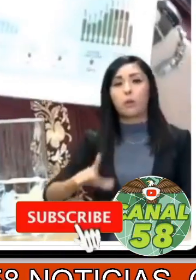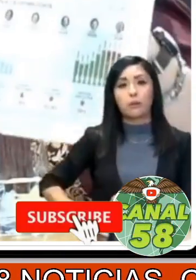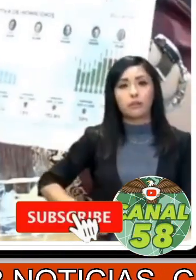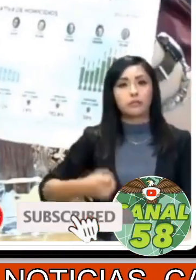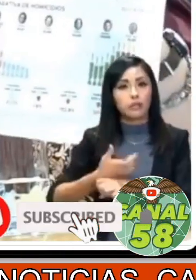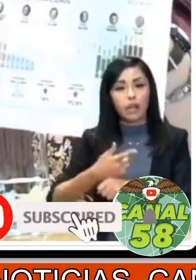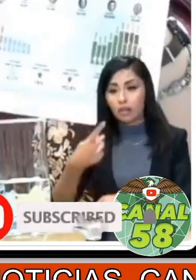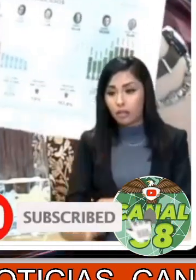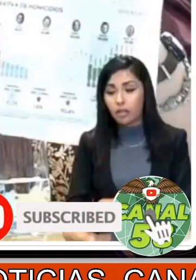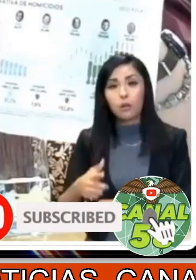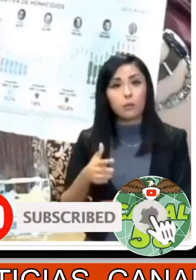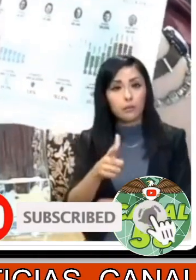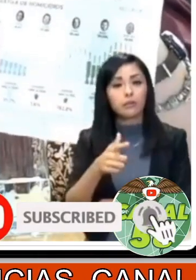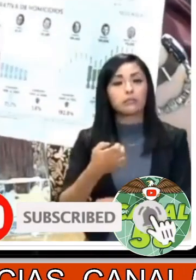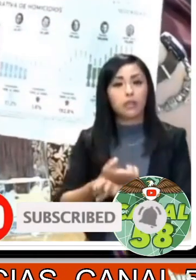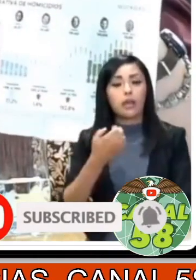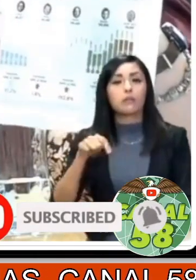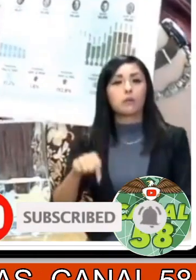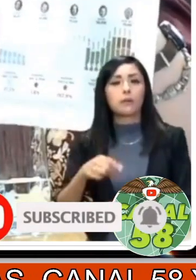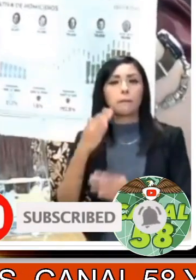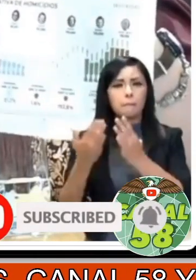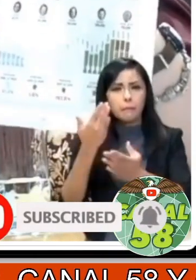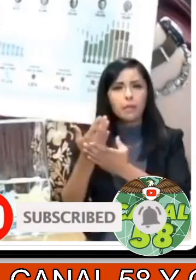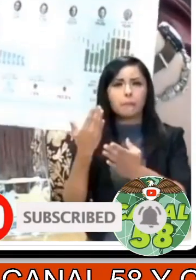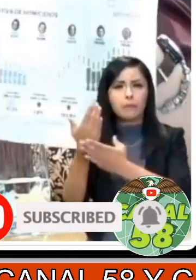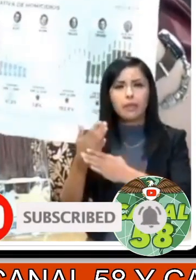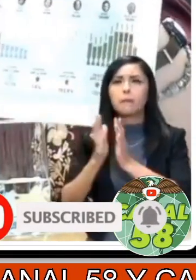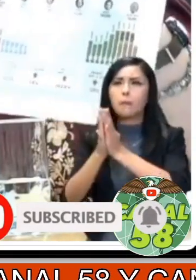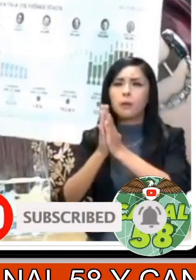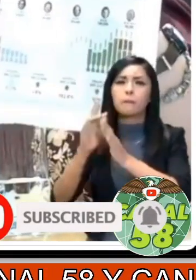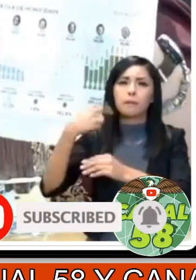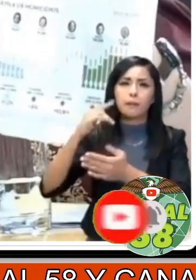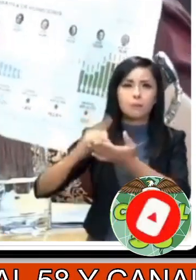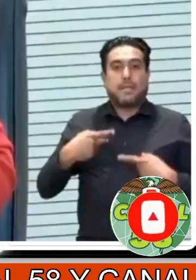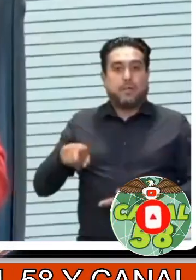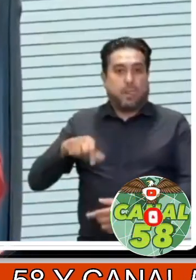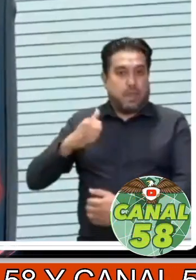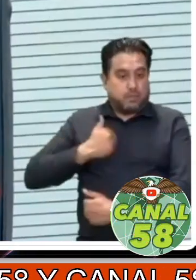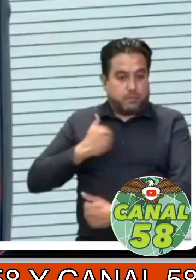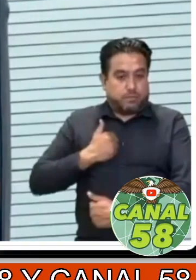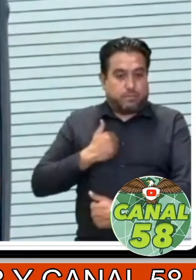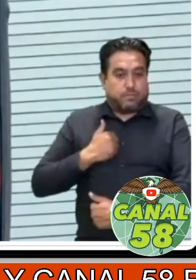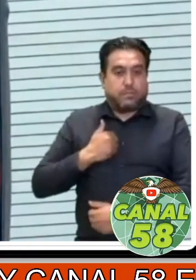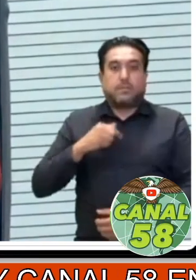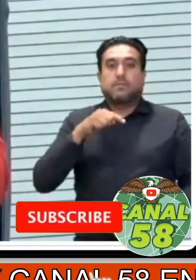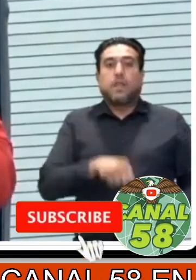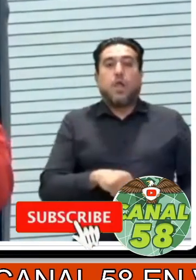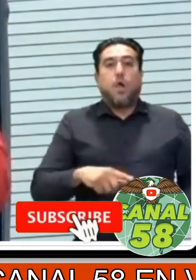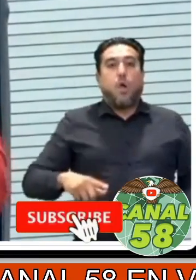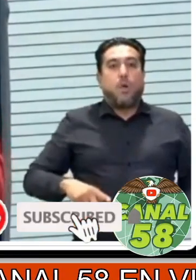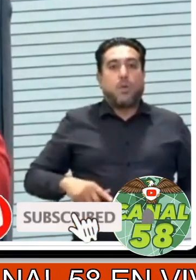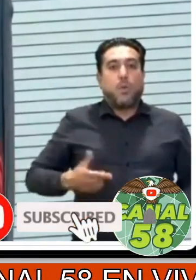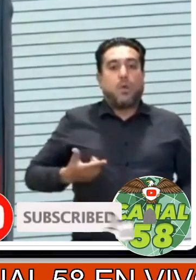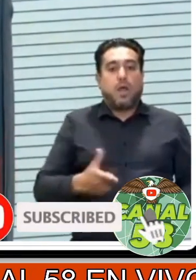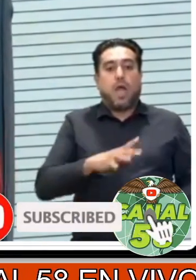gobierno del estado, piden a cada momento la participación, la intervención, la llegada de corporaciones. Gobiernos como el estado de Guanajuato siguen contando